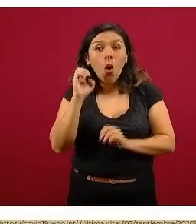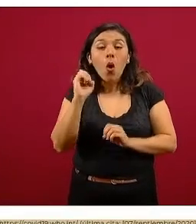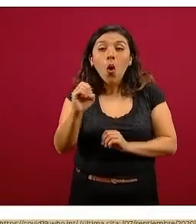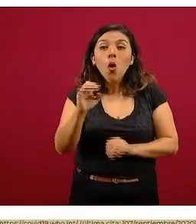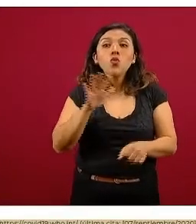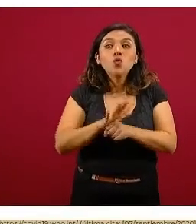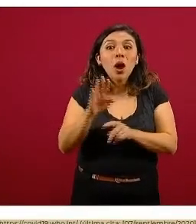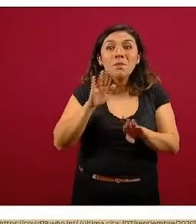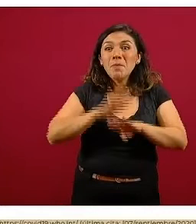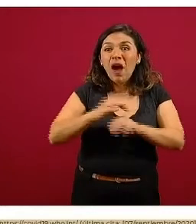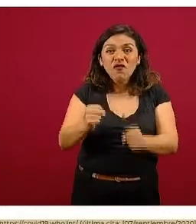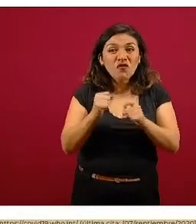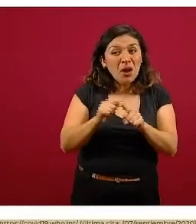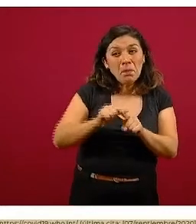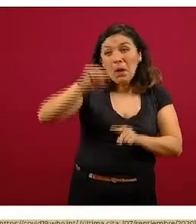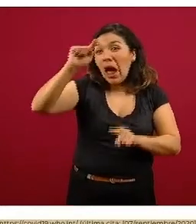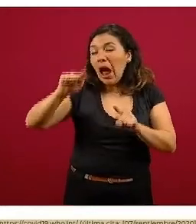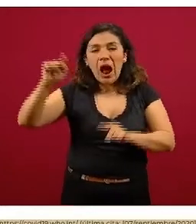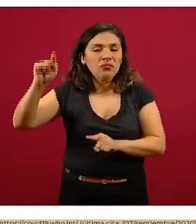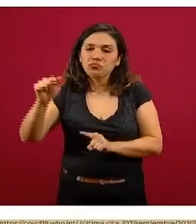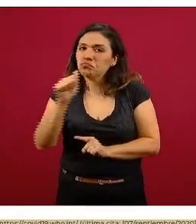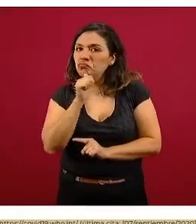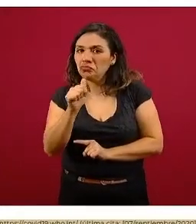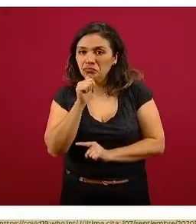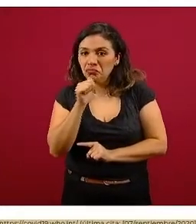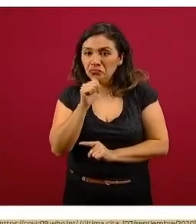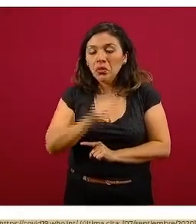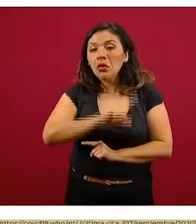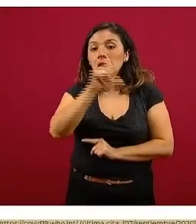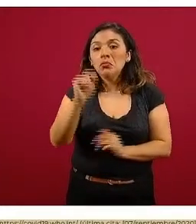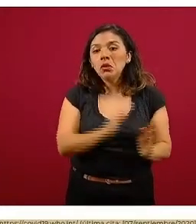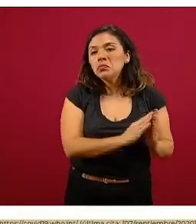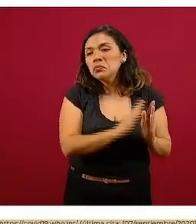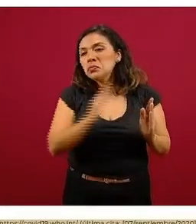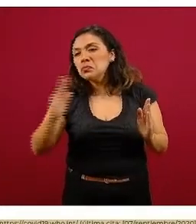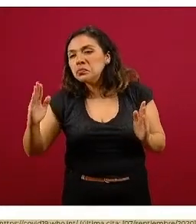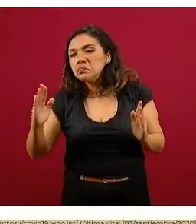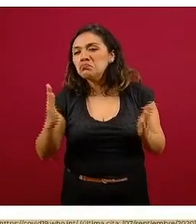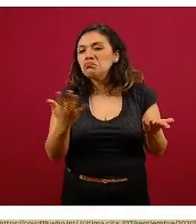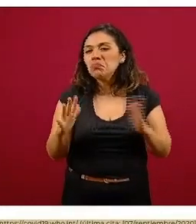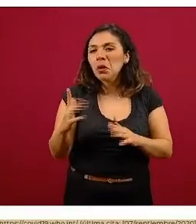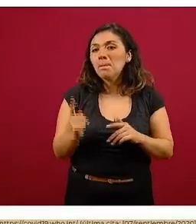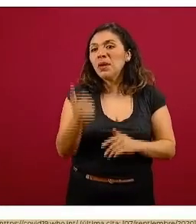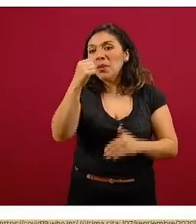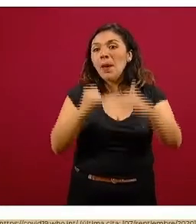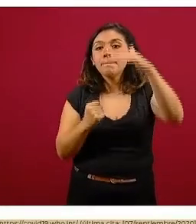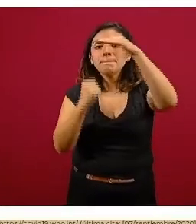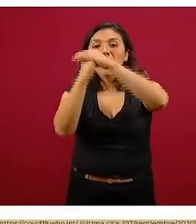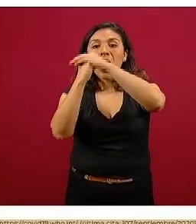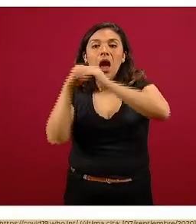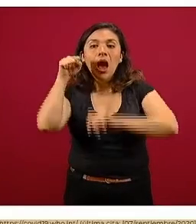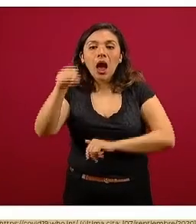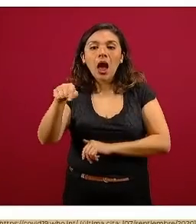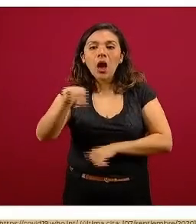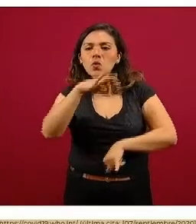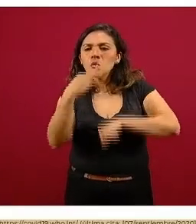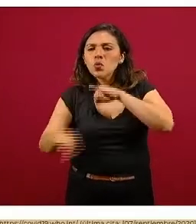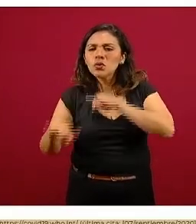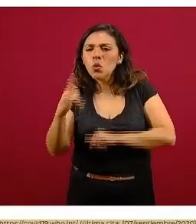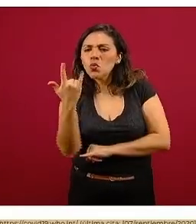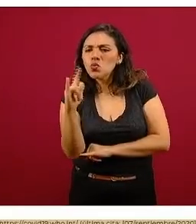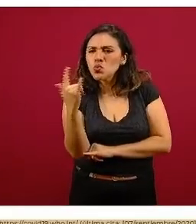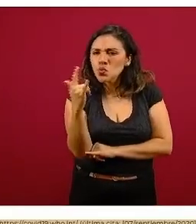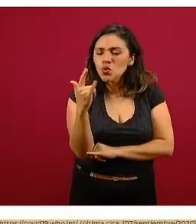o ondas en esta primera presentación, llegando prácticamente a un primer acme, precisamente a fines de